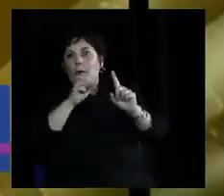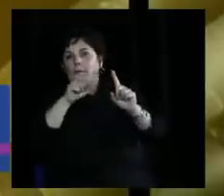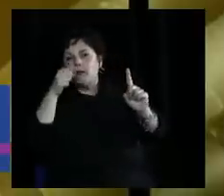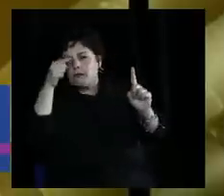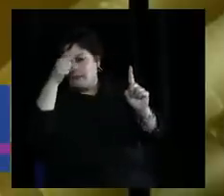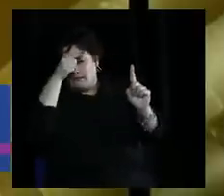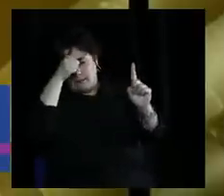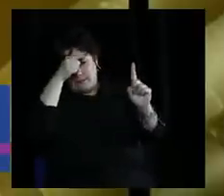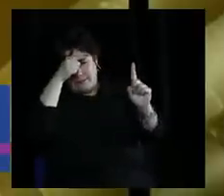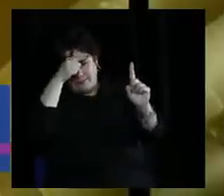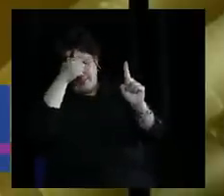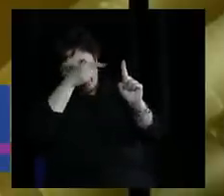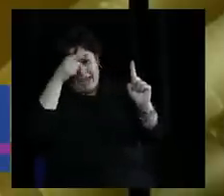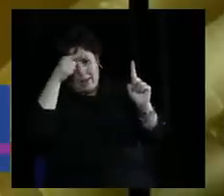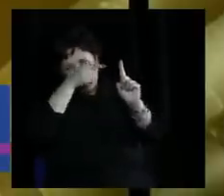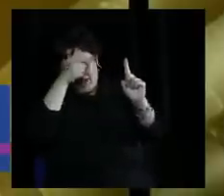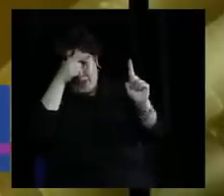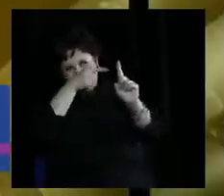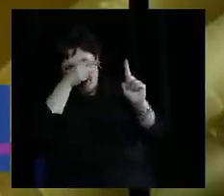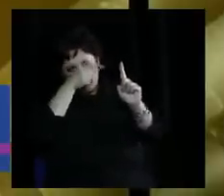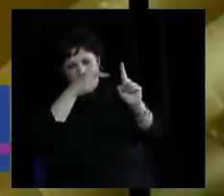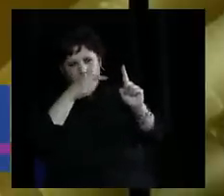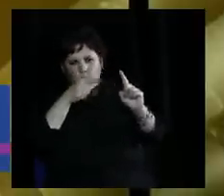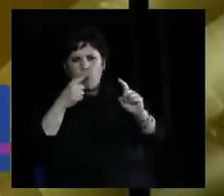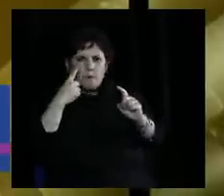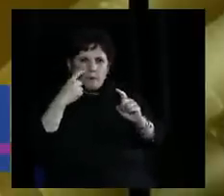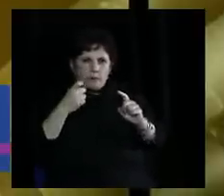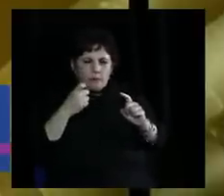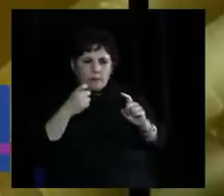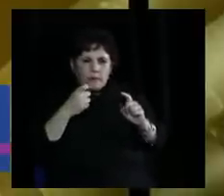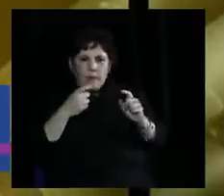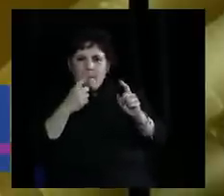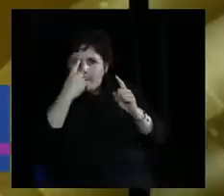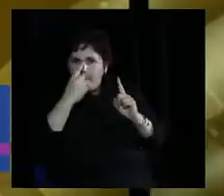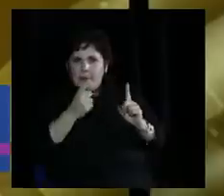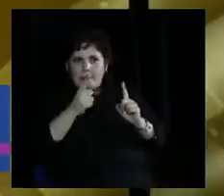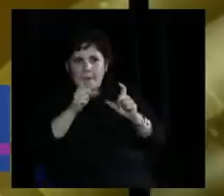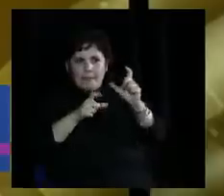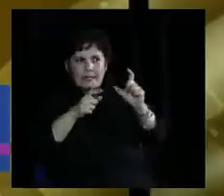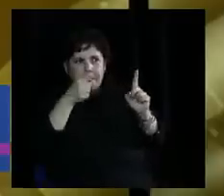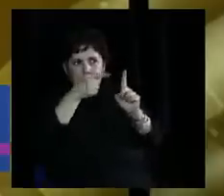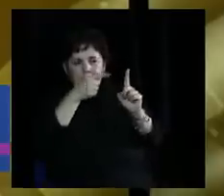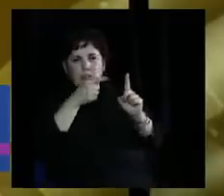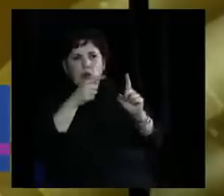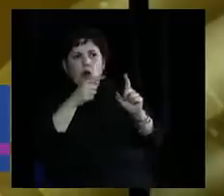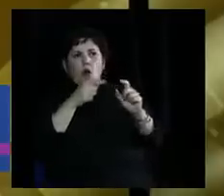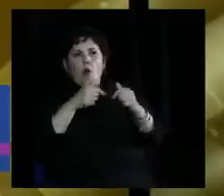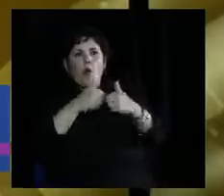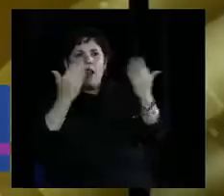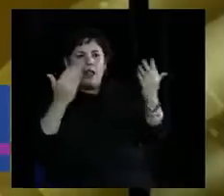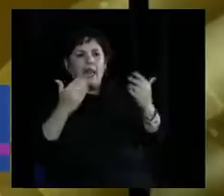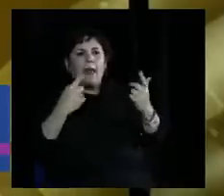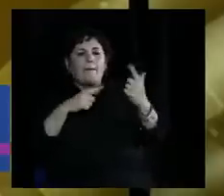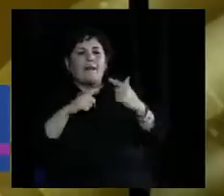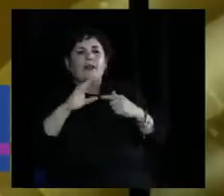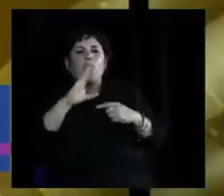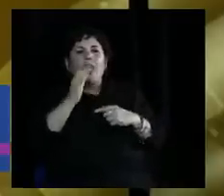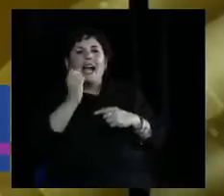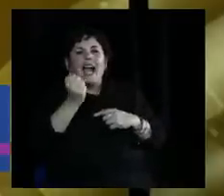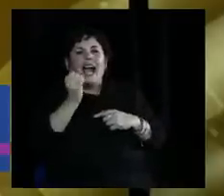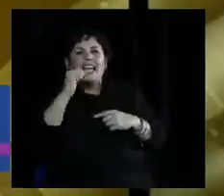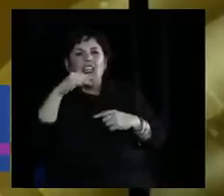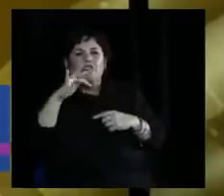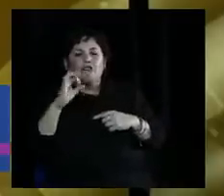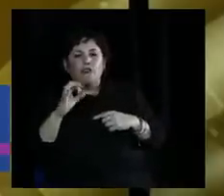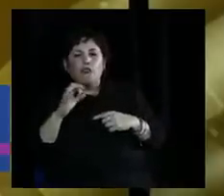¿no? Me da esa sensación, tal vez, no sé si ustedes han notado eso, si le ponen nombre propio a esto. Pero veo que en el informe de CAINFO, al final,